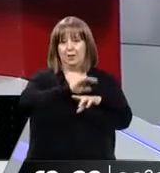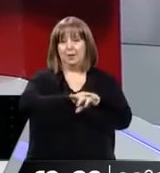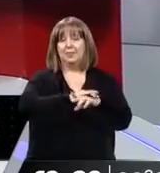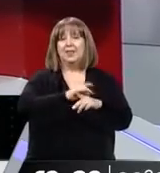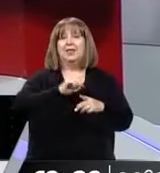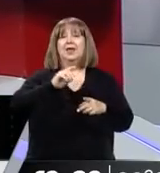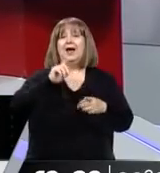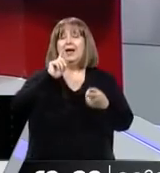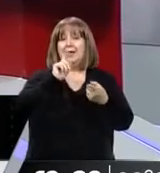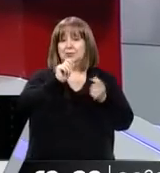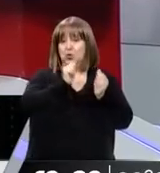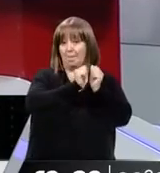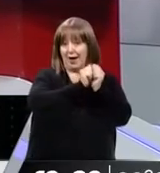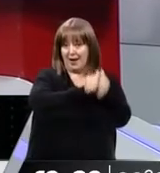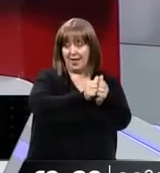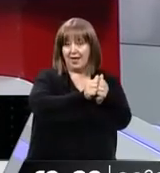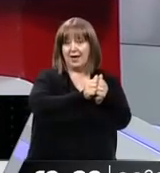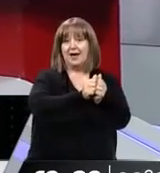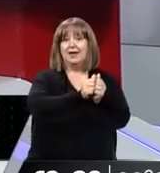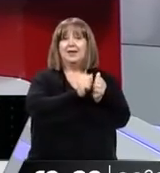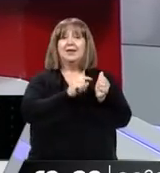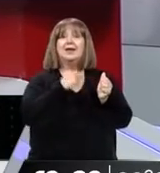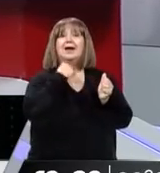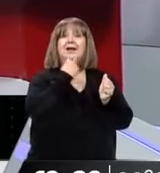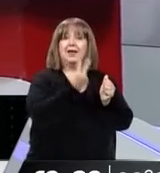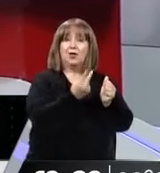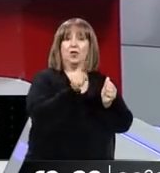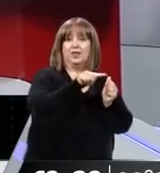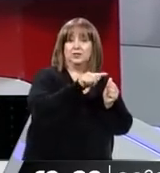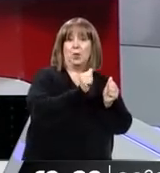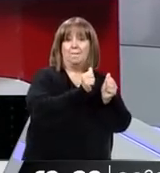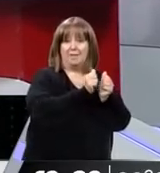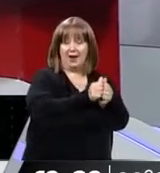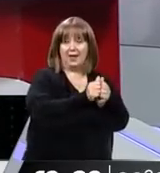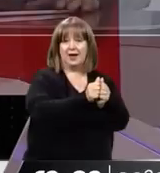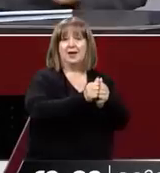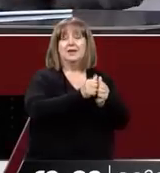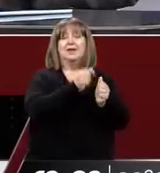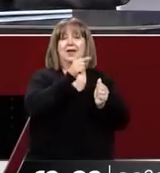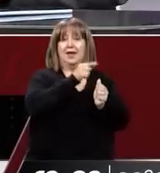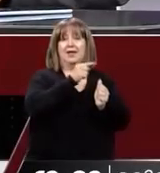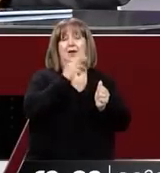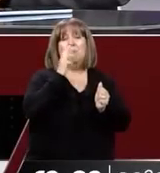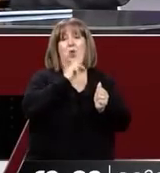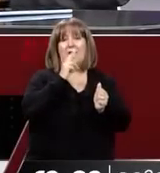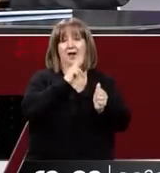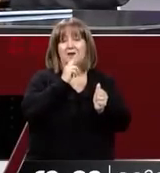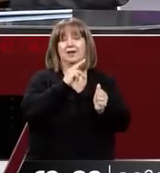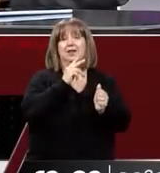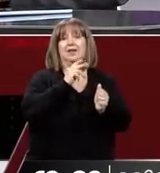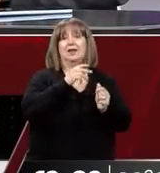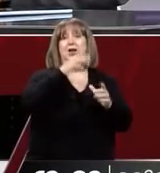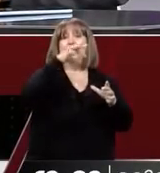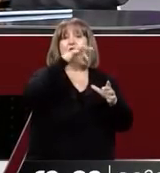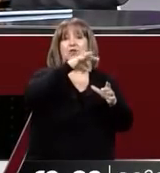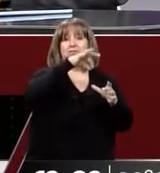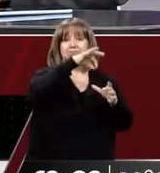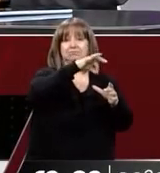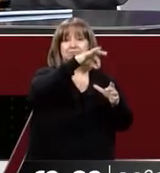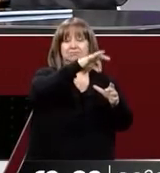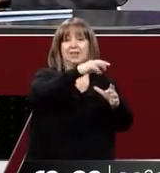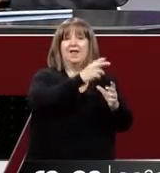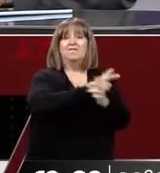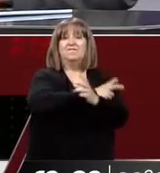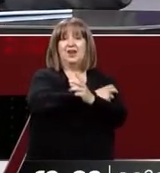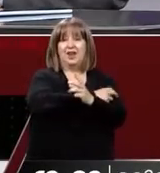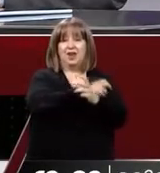justamente Rolando Ángel Aquino Sofía Fernández y todos los detalles de una causa muy especial que seguimos desde el día 1